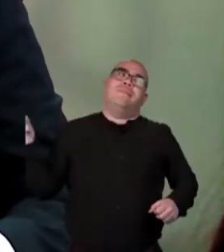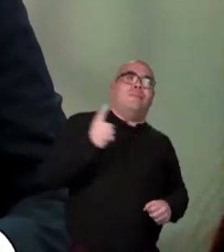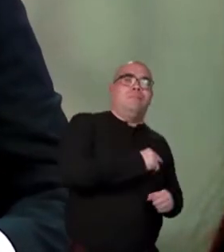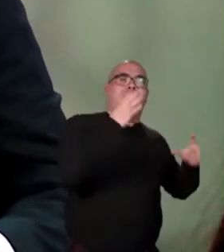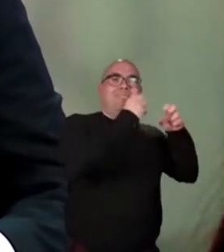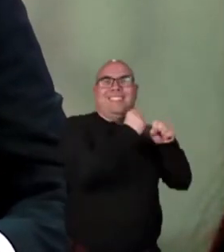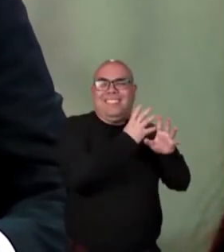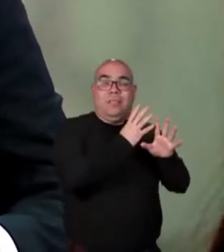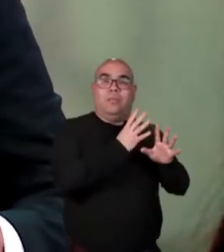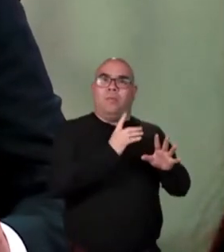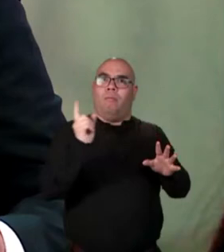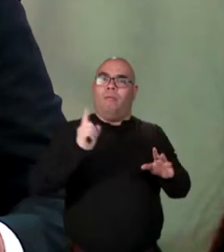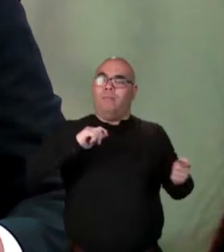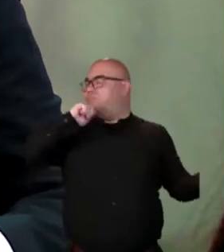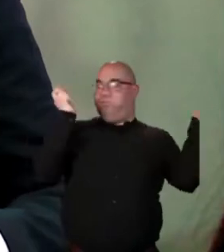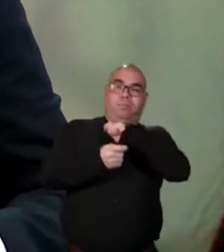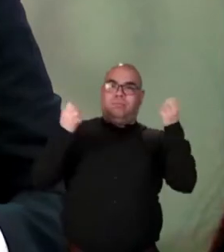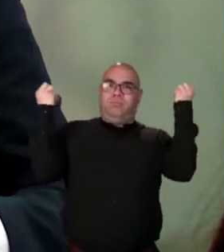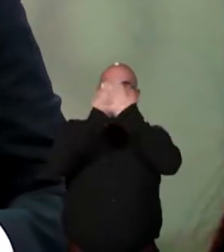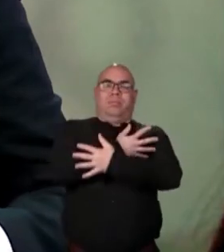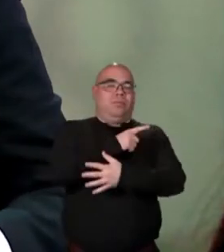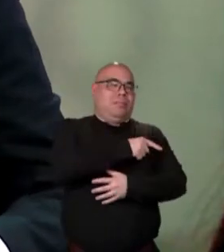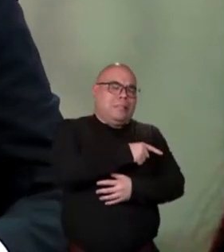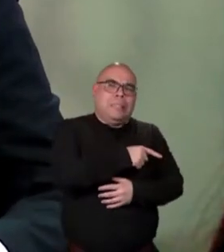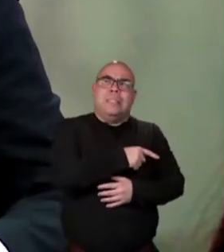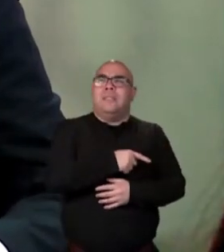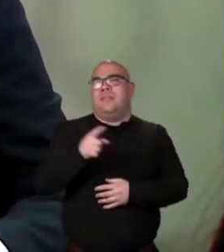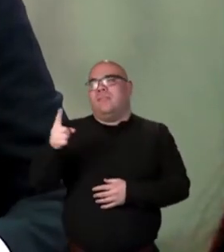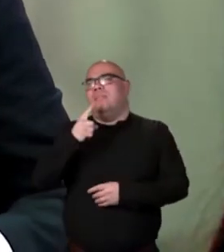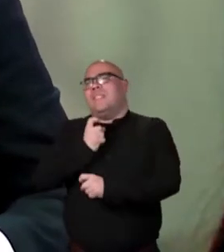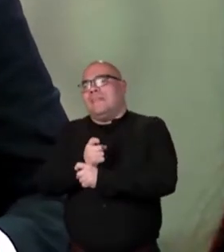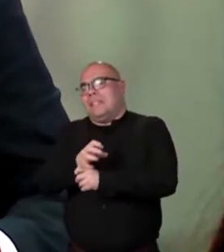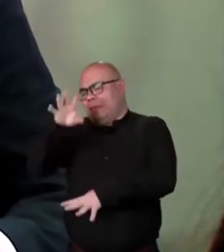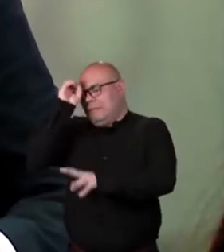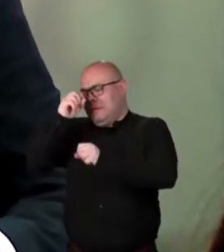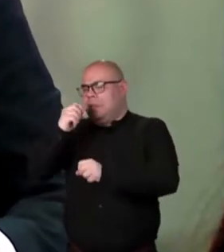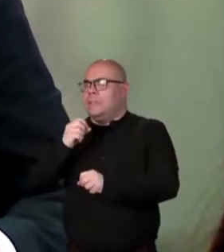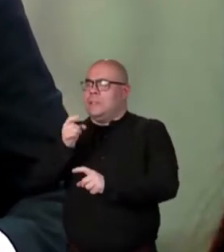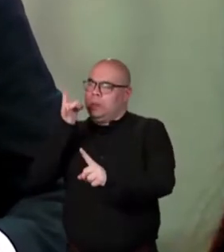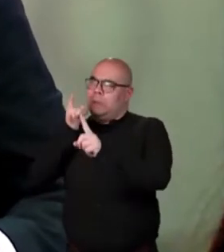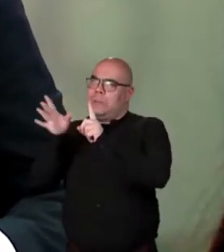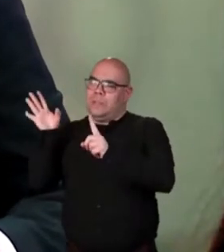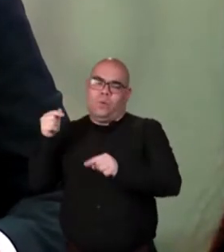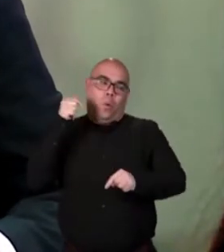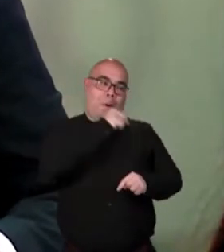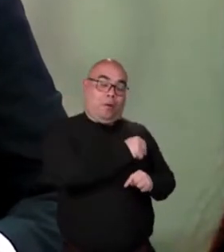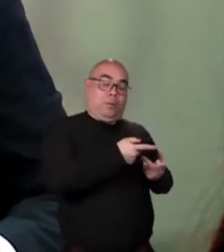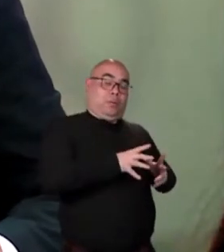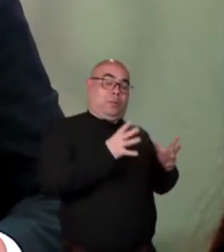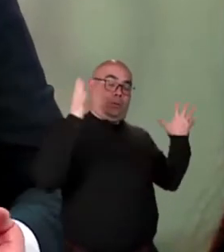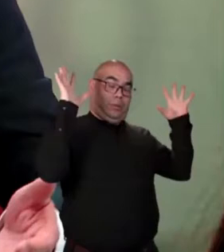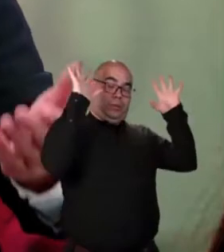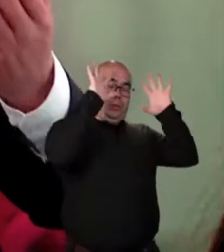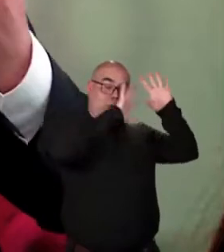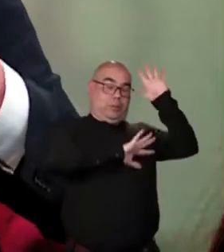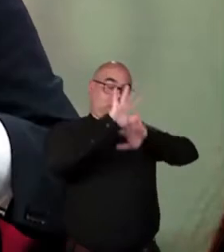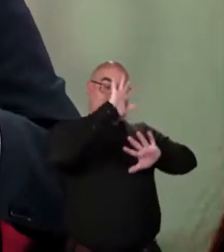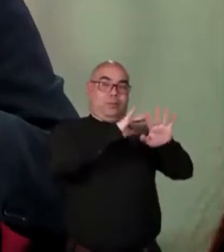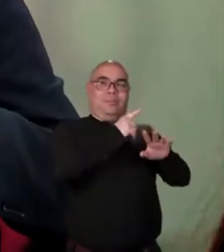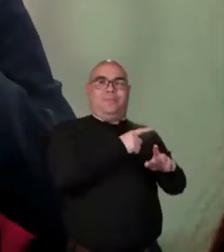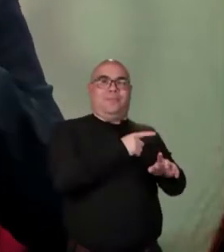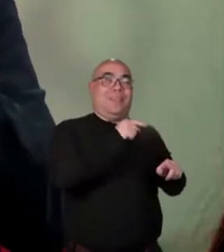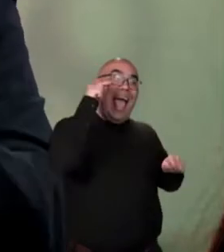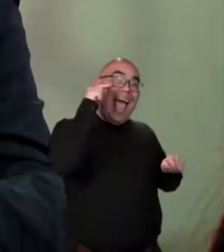trabajo aprendizajes muy buenos para la vida cada uno de nosotros eso nos llevó a que las universidades y las universidades tuvieron que